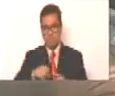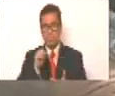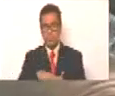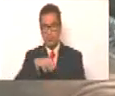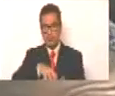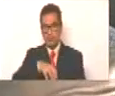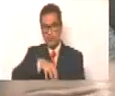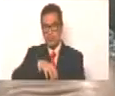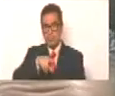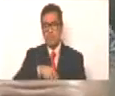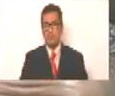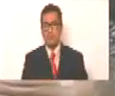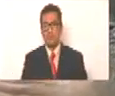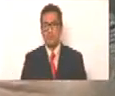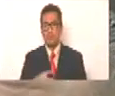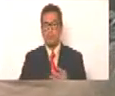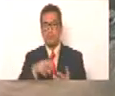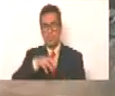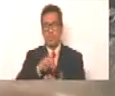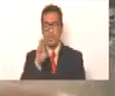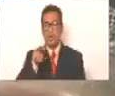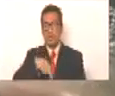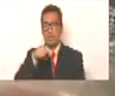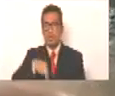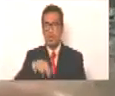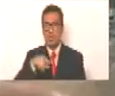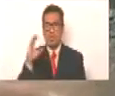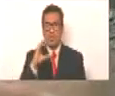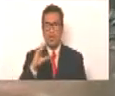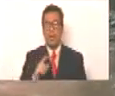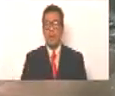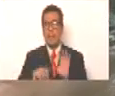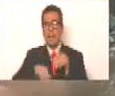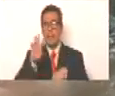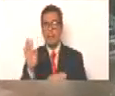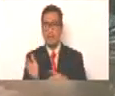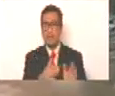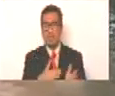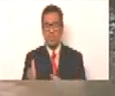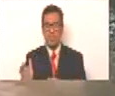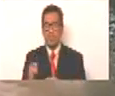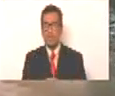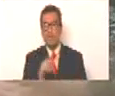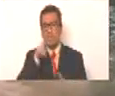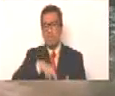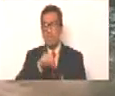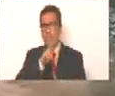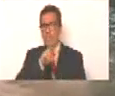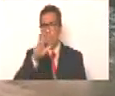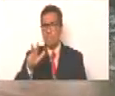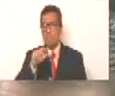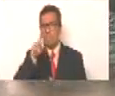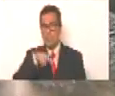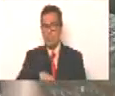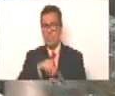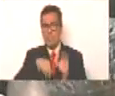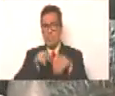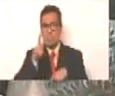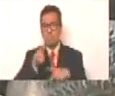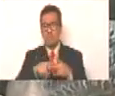Legislativo, sede de la Asamblea Nacional en Caracas, a las 14 días del mes de marzo del 2023, año 212 de la